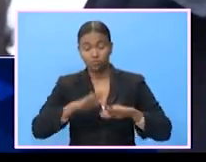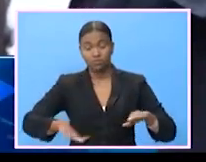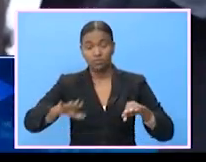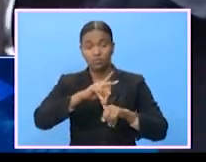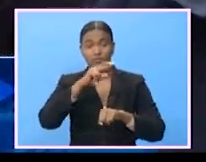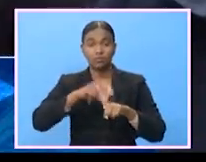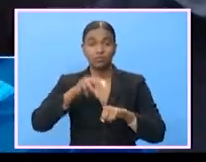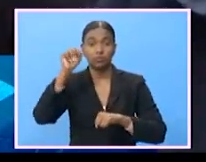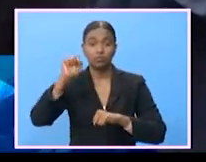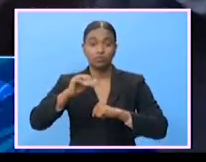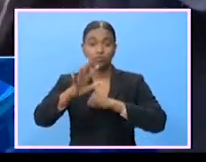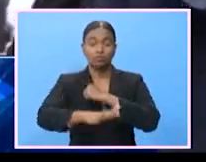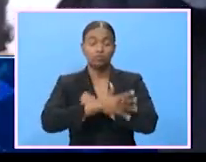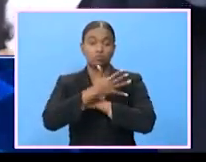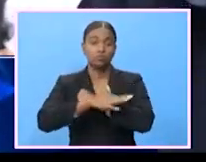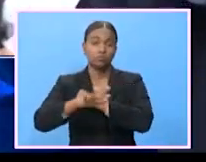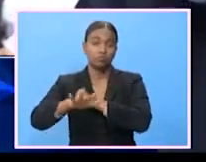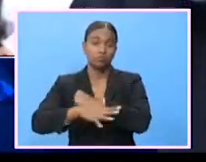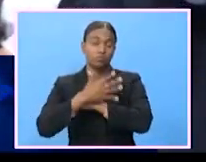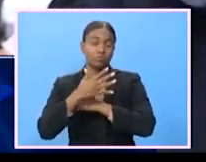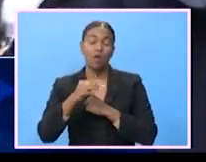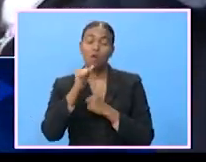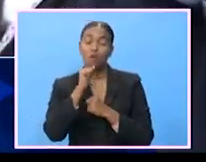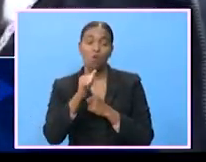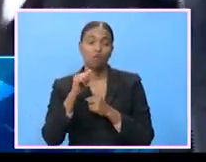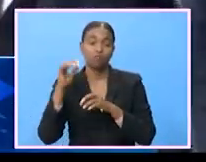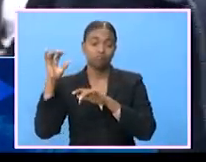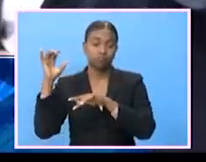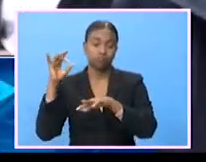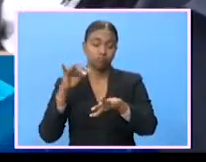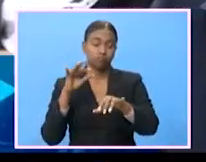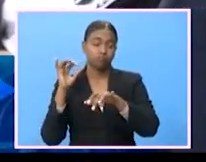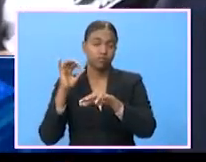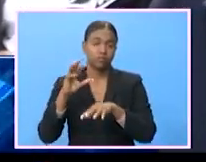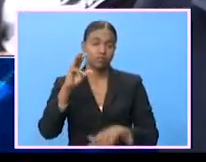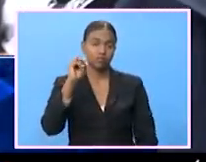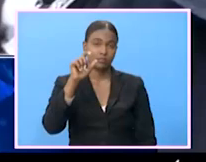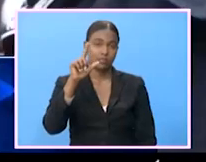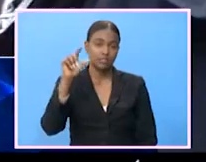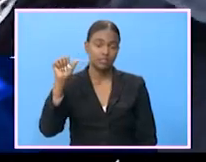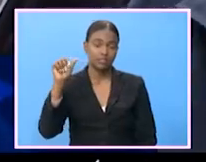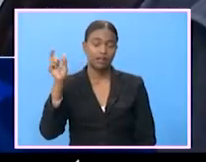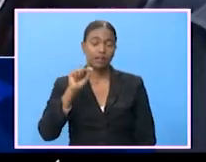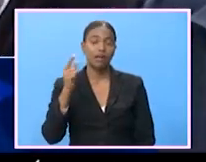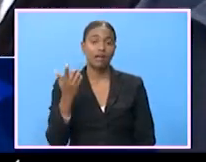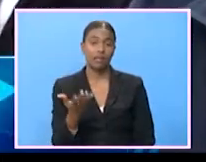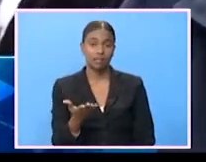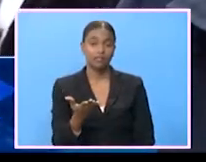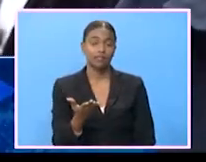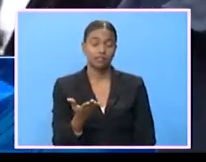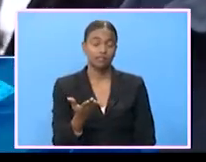del país, en la costa sur, y no en la cuenca, media y alta